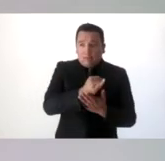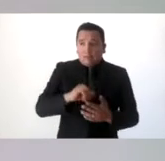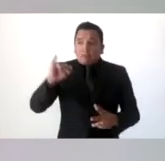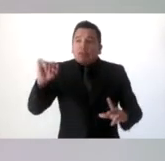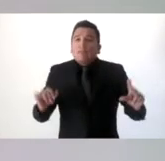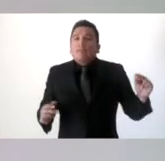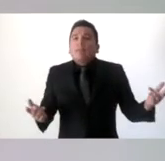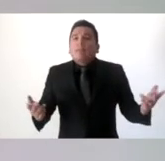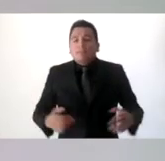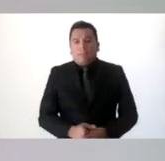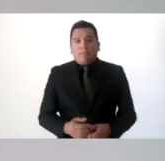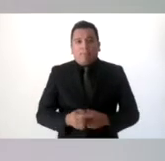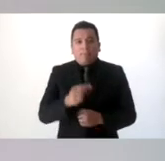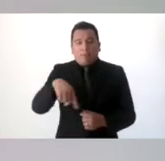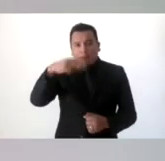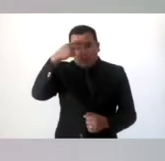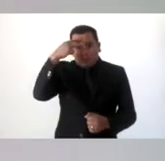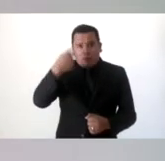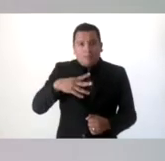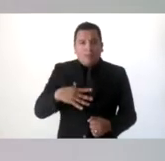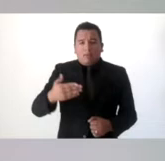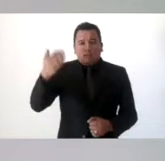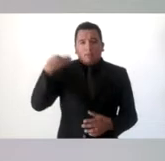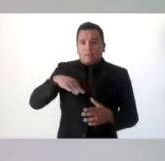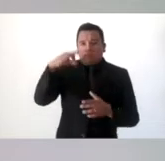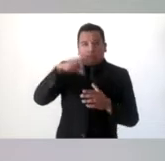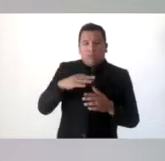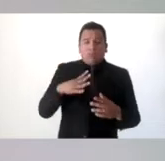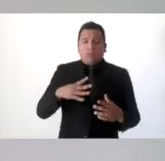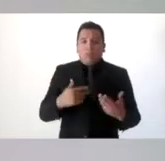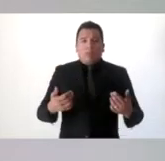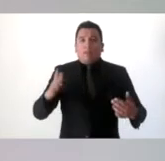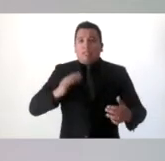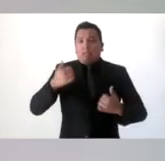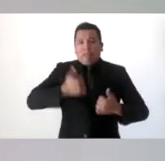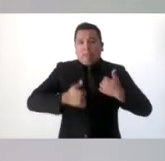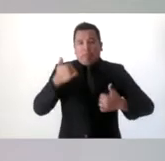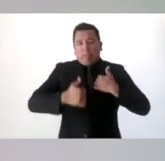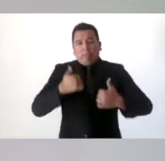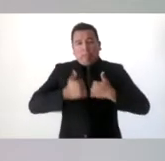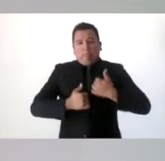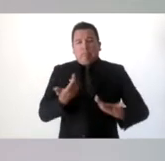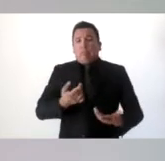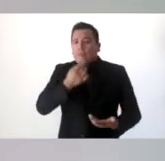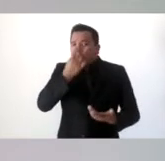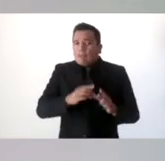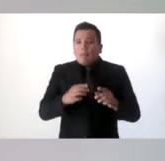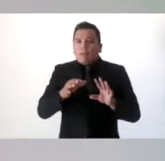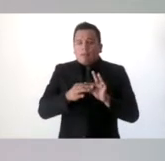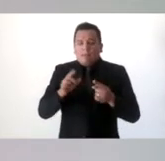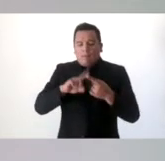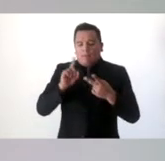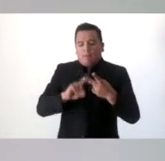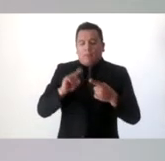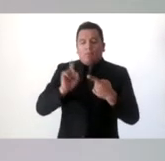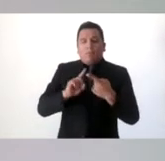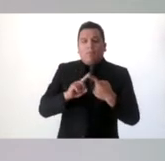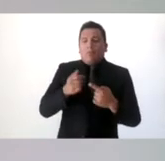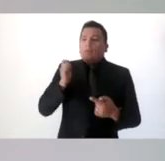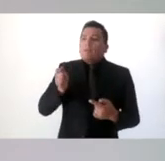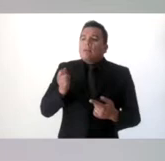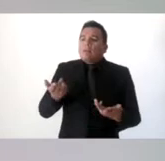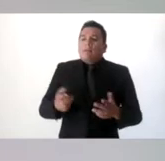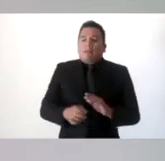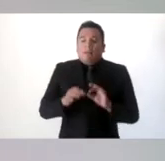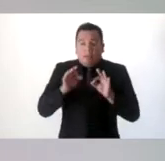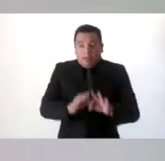México las elecciones son cada vez más cerradas. Quisiera que nos platicara estos dos aspectos. Por una parte, importancia de la participación